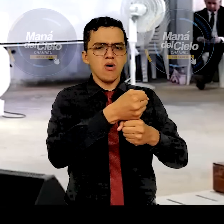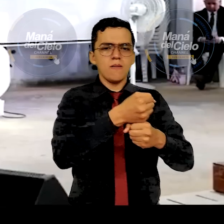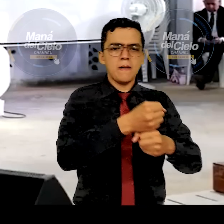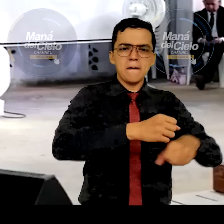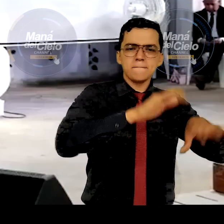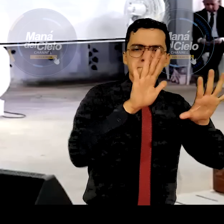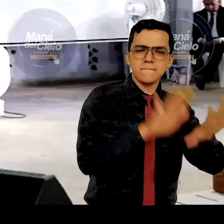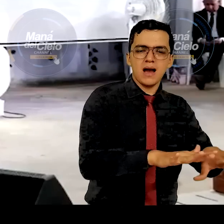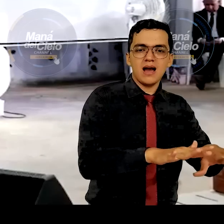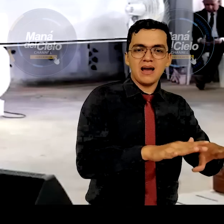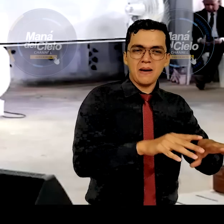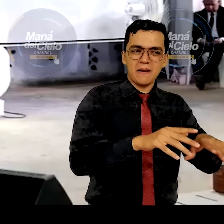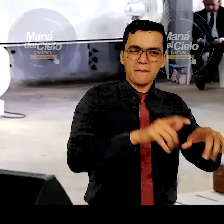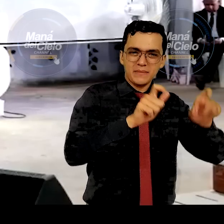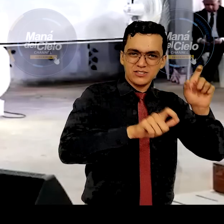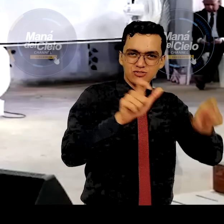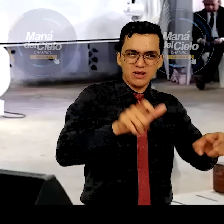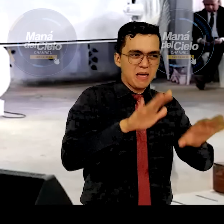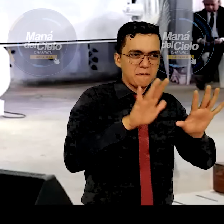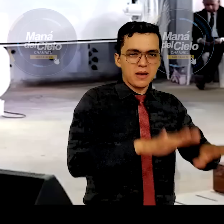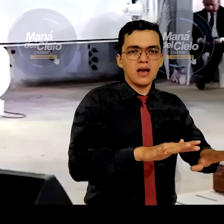suficiente. Ok.